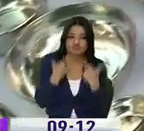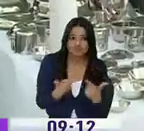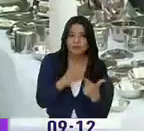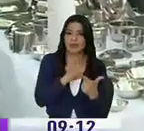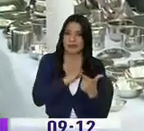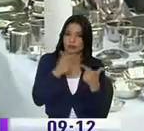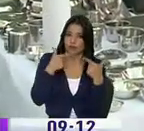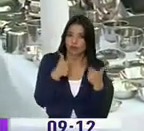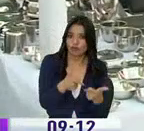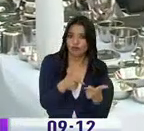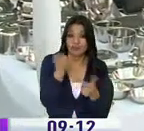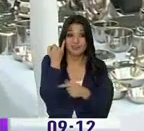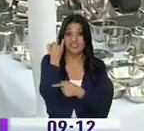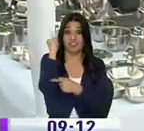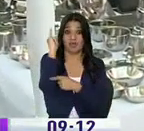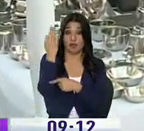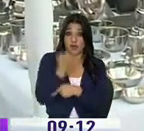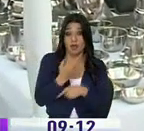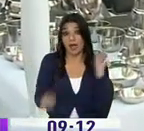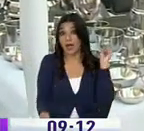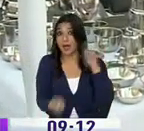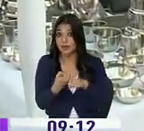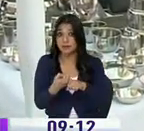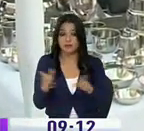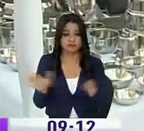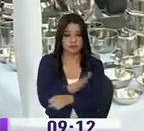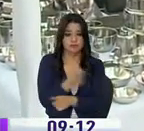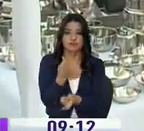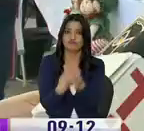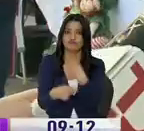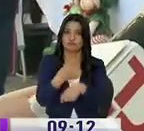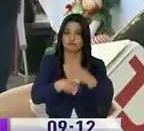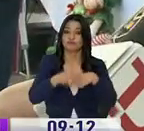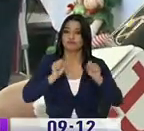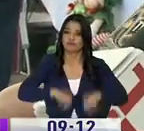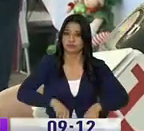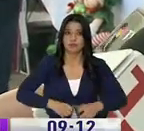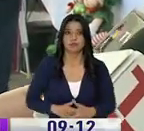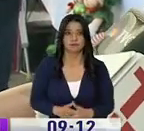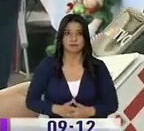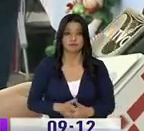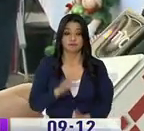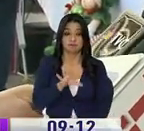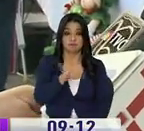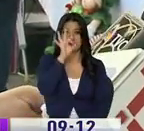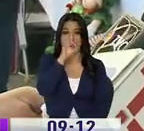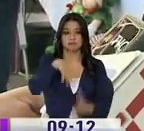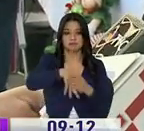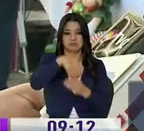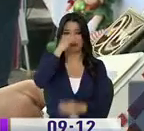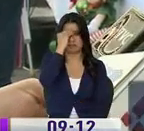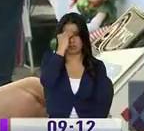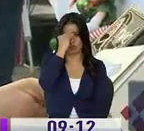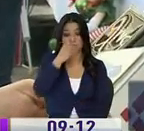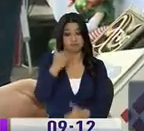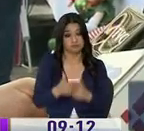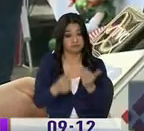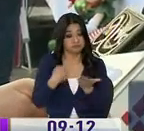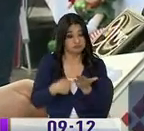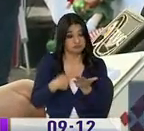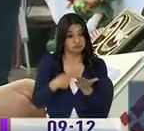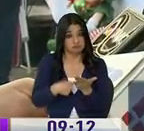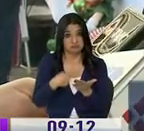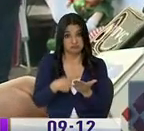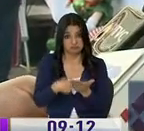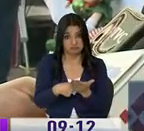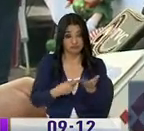técnico, desde la idea original hasta que ésta se convierte en un negocio. Nosotros las identificamos a los emprendimientos, les hacemos un análisis,